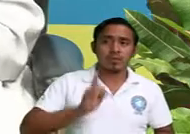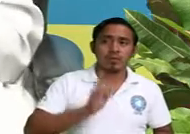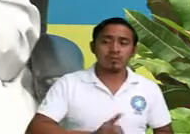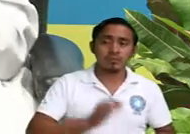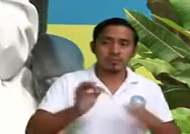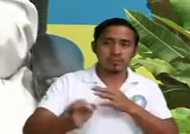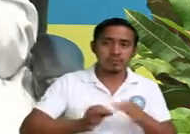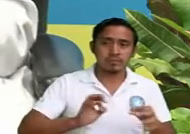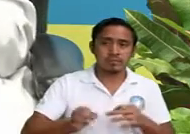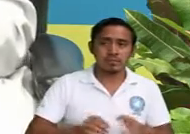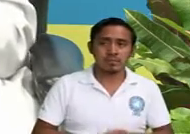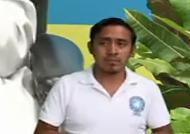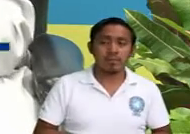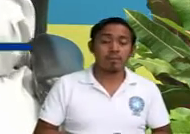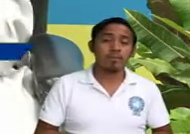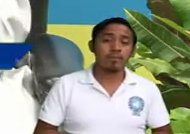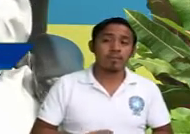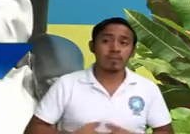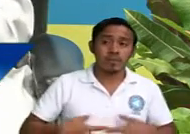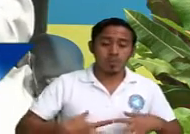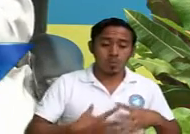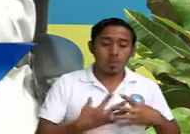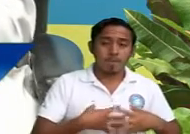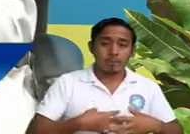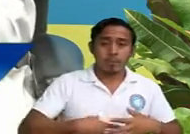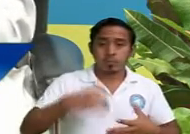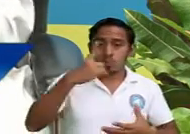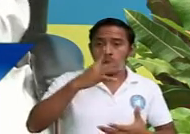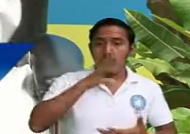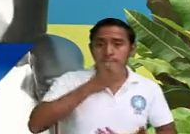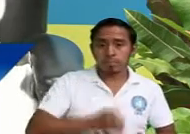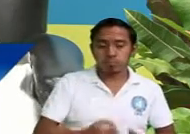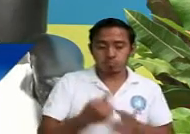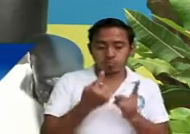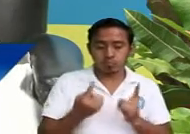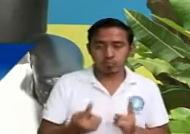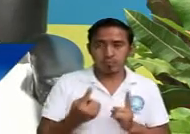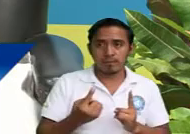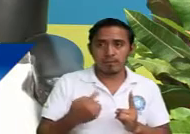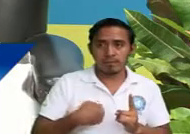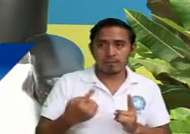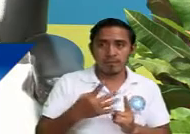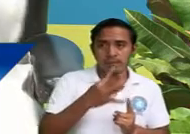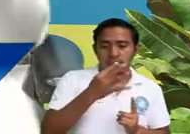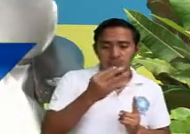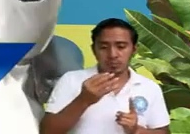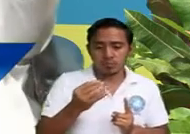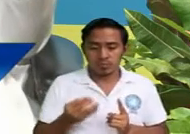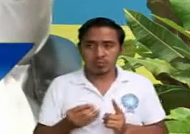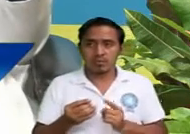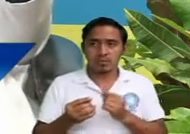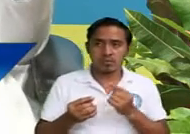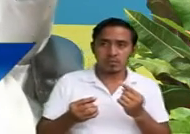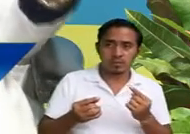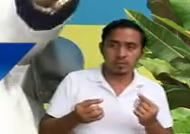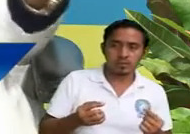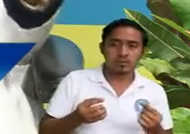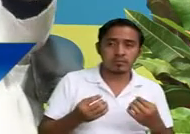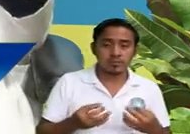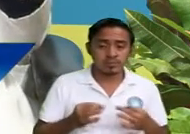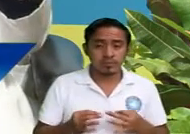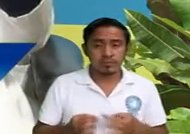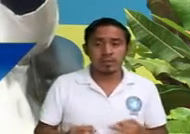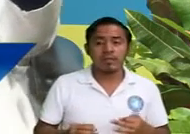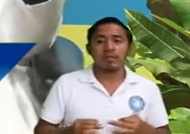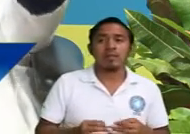explicaba, que los fetos compiten por la cantidad de sangre, entonces uno de ellos agarra más territorio placentario y el otro feto no recibe